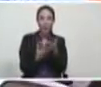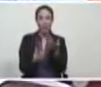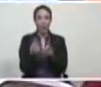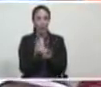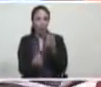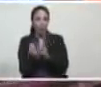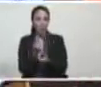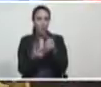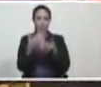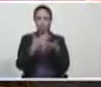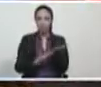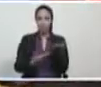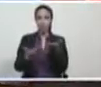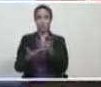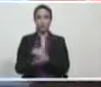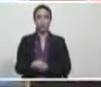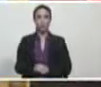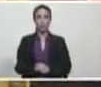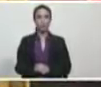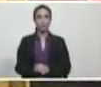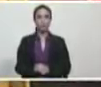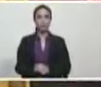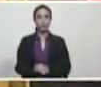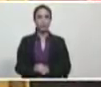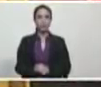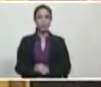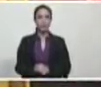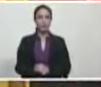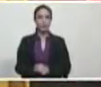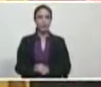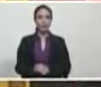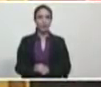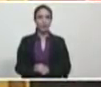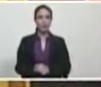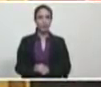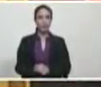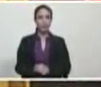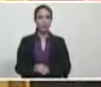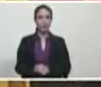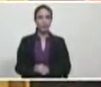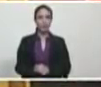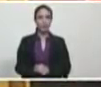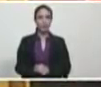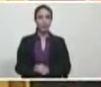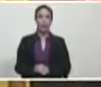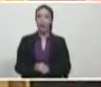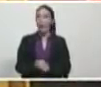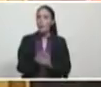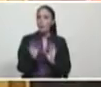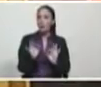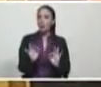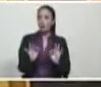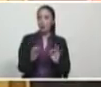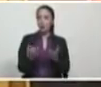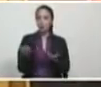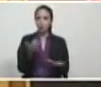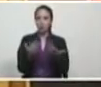para crear, atención empresario, crear un fondo especial